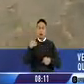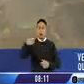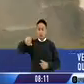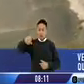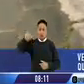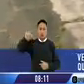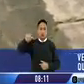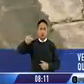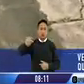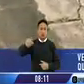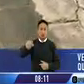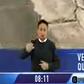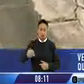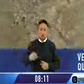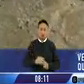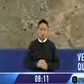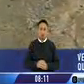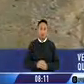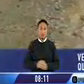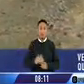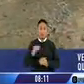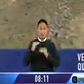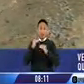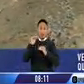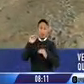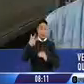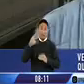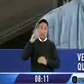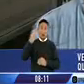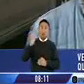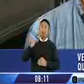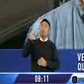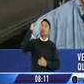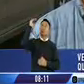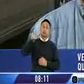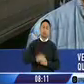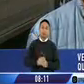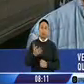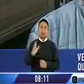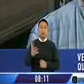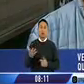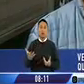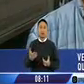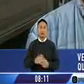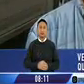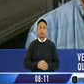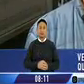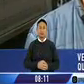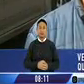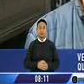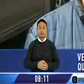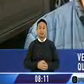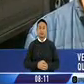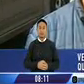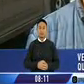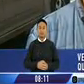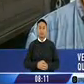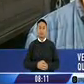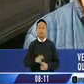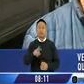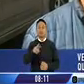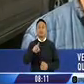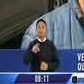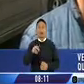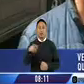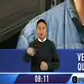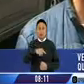las casas. Los últimos pisos son los más afectados. Bueno, el agua ya no sube a los pisos de arriba. A veces cuando todo el